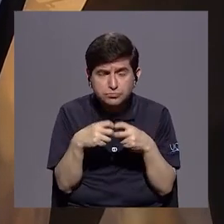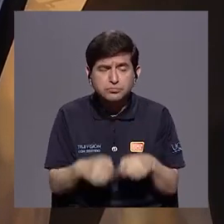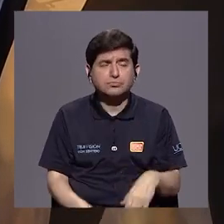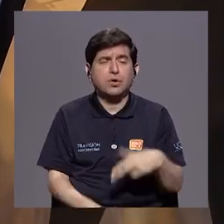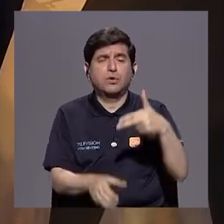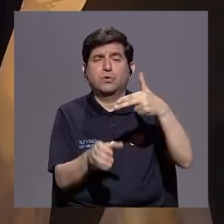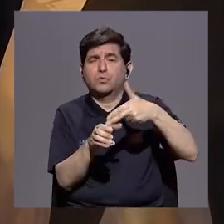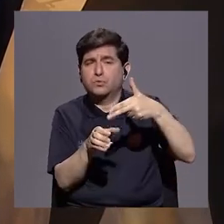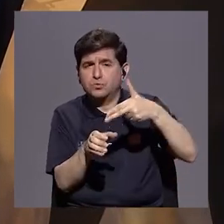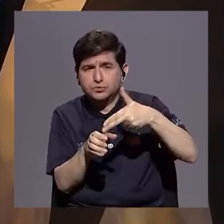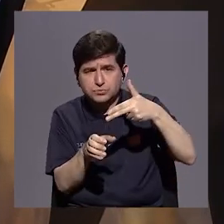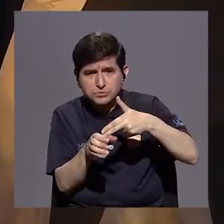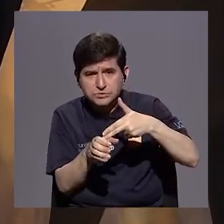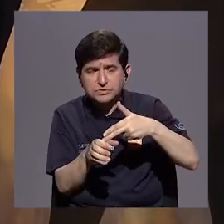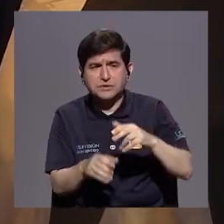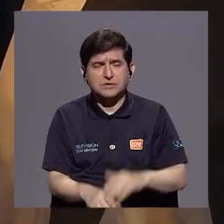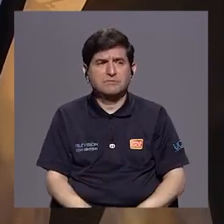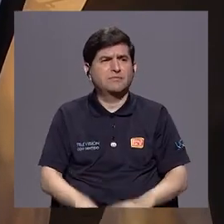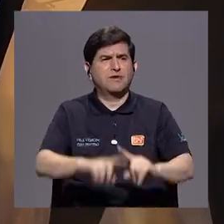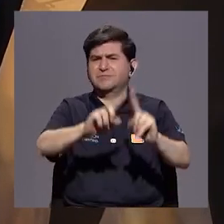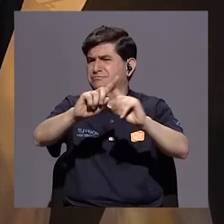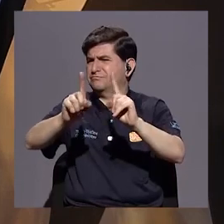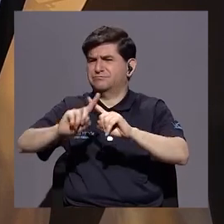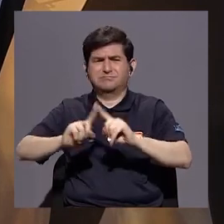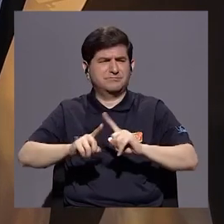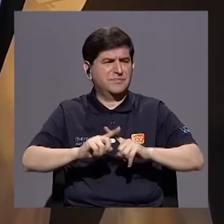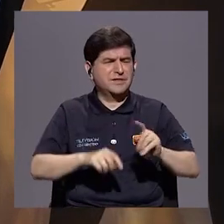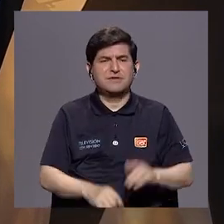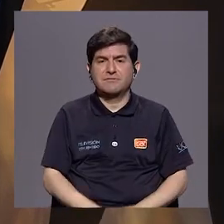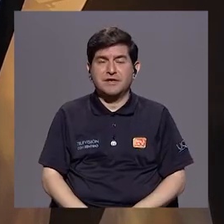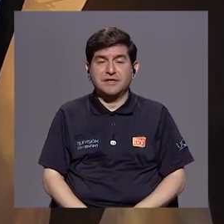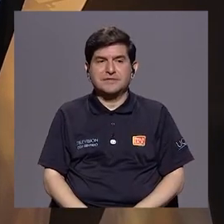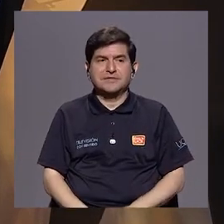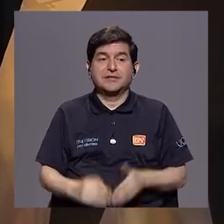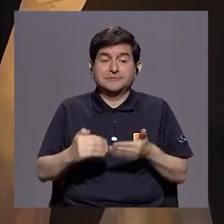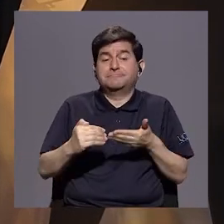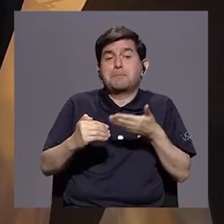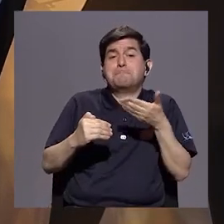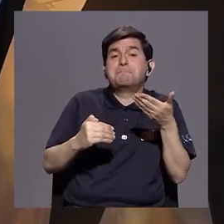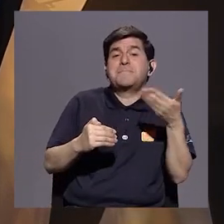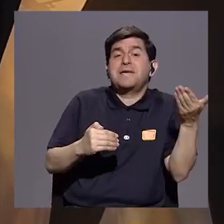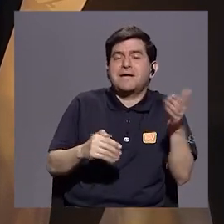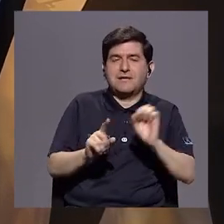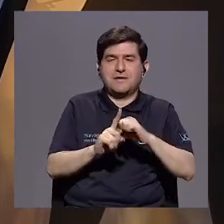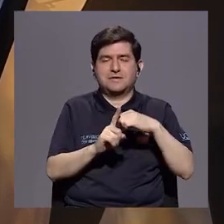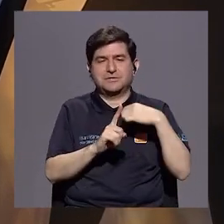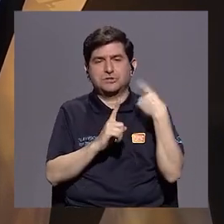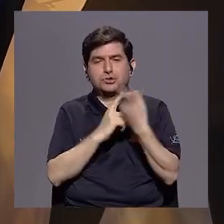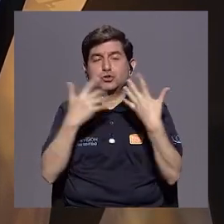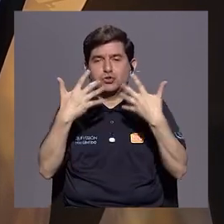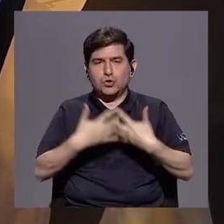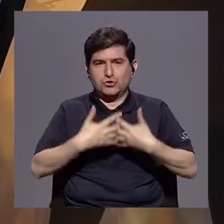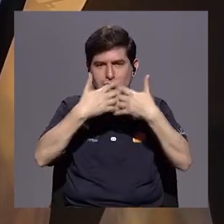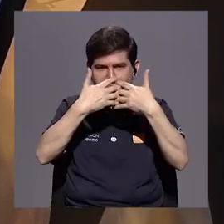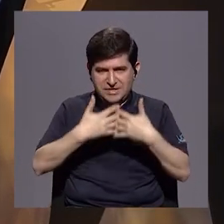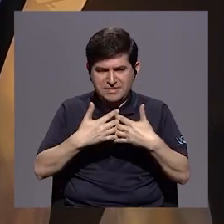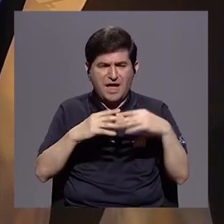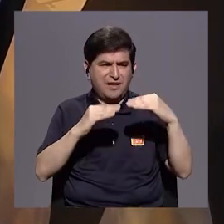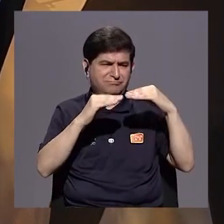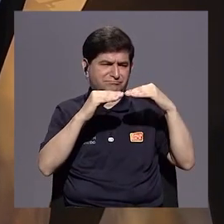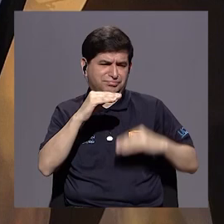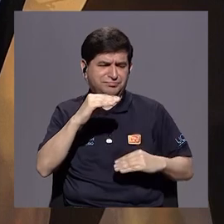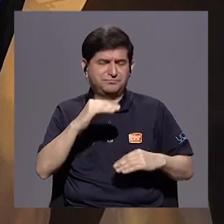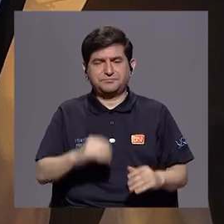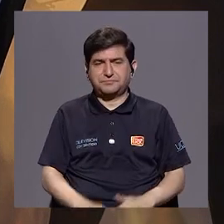combustibles de una serie de bienes digamos de la sociedad industrial es menor